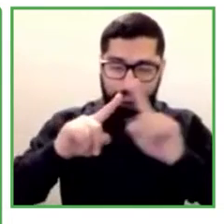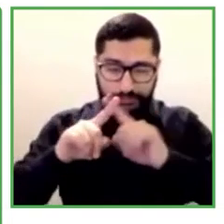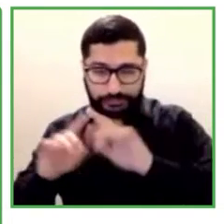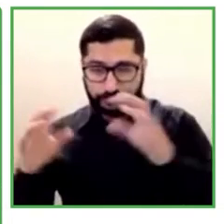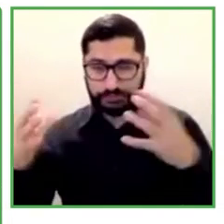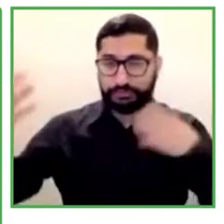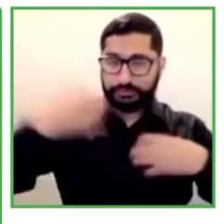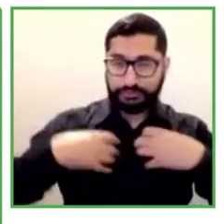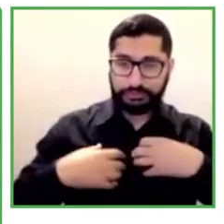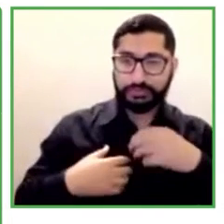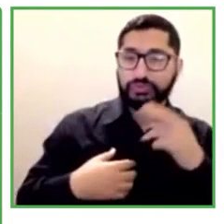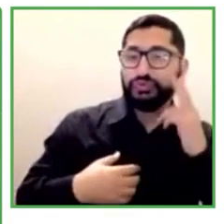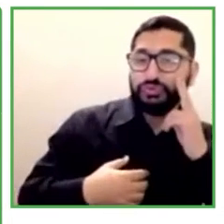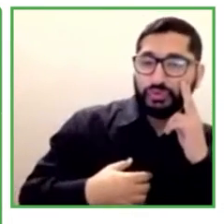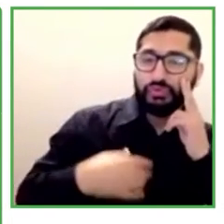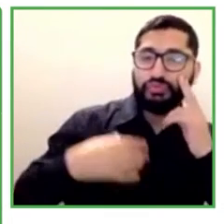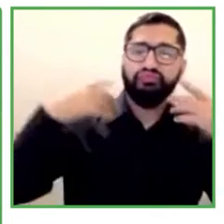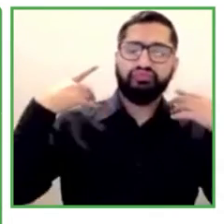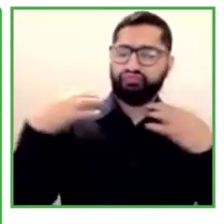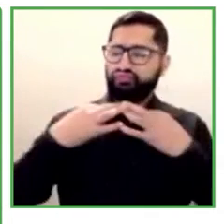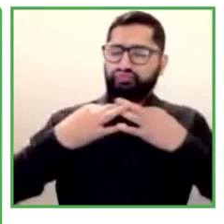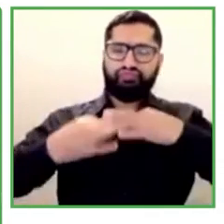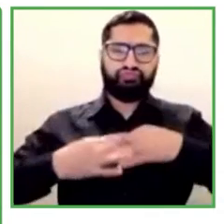collar con un ojo del mal y